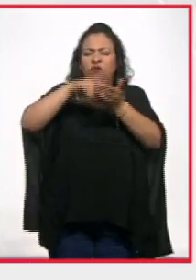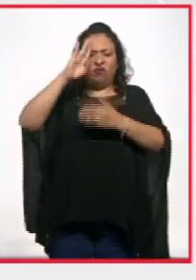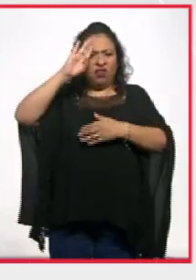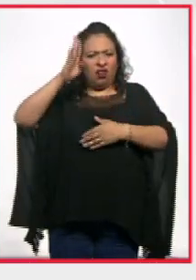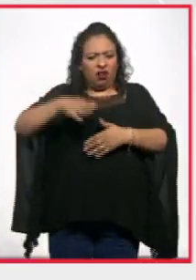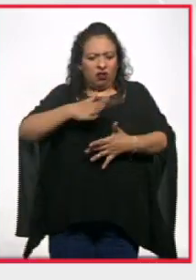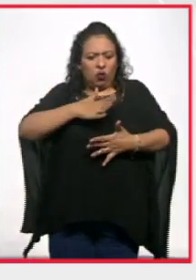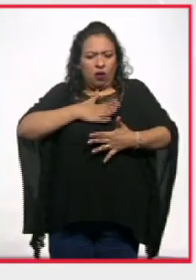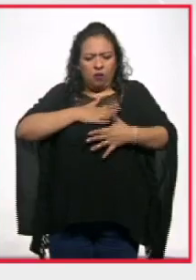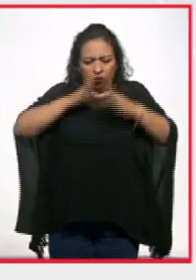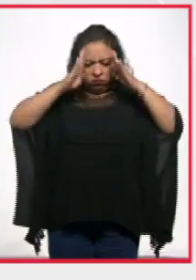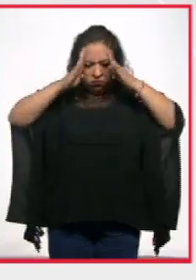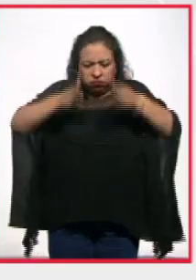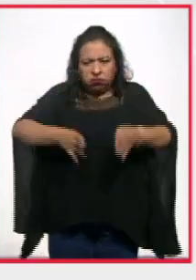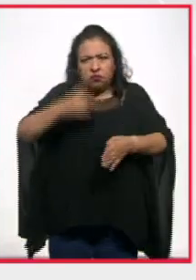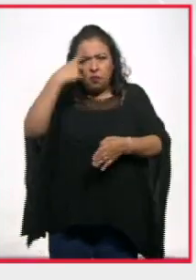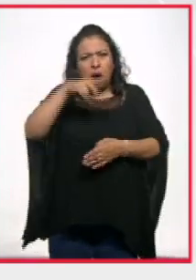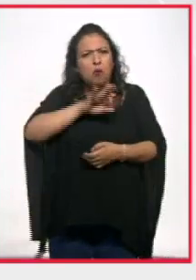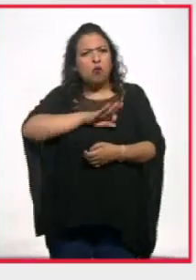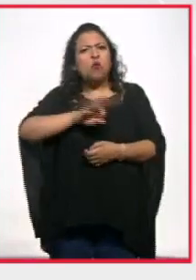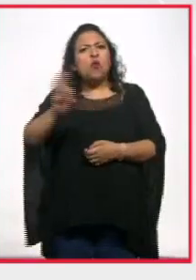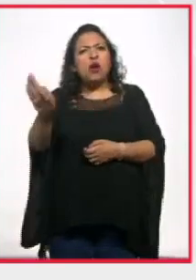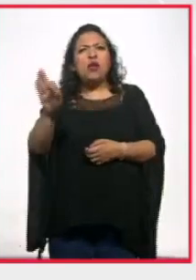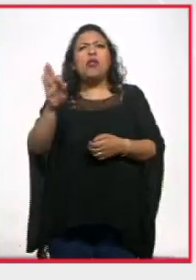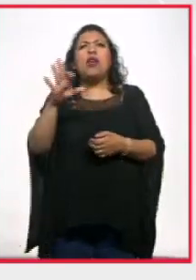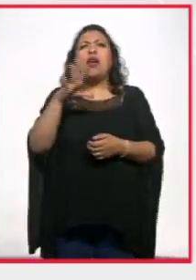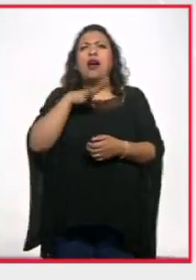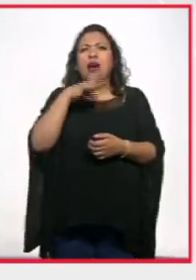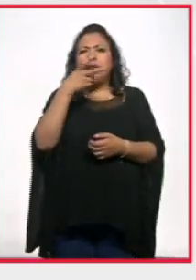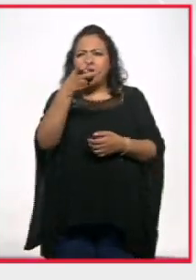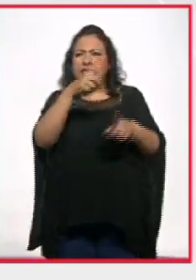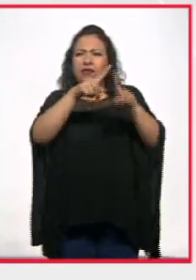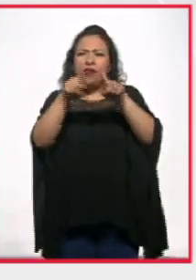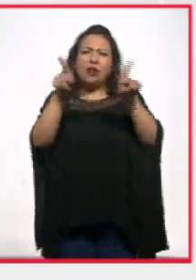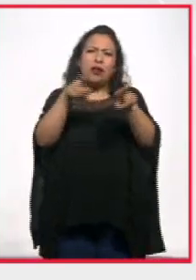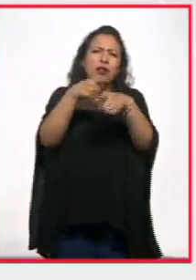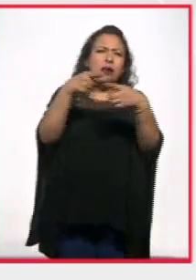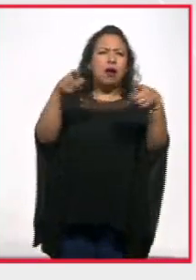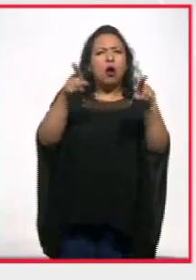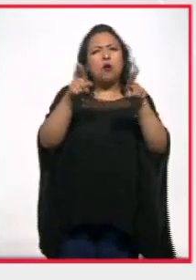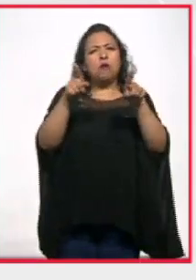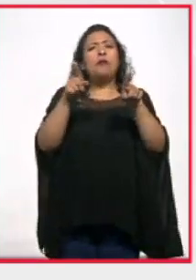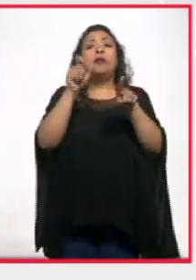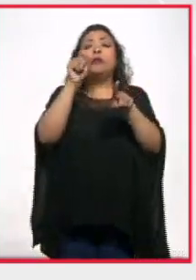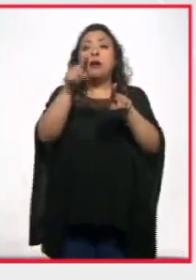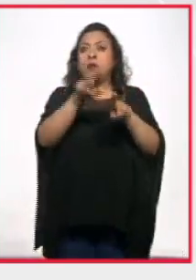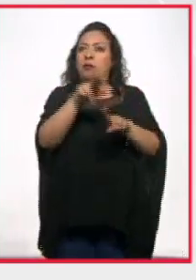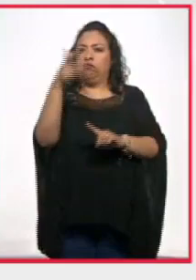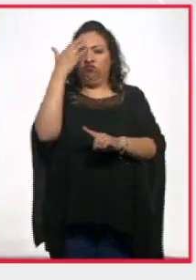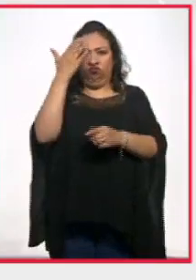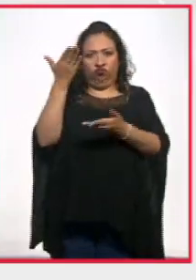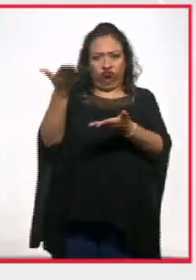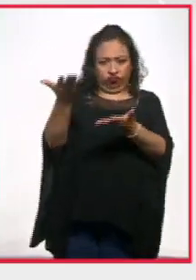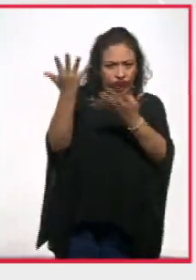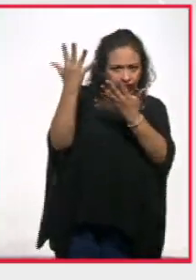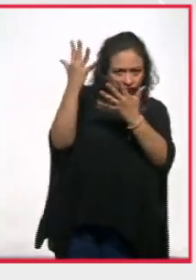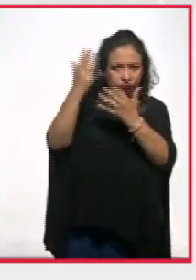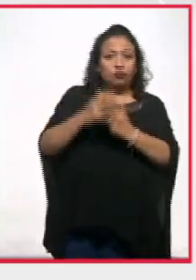su dedicación para hacer posible la existencia de esas obras y que también se les reconozca.